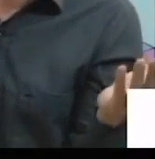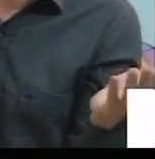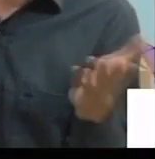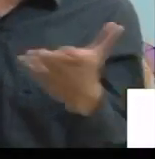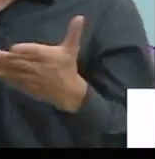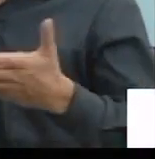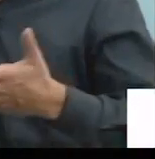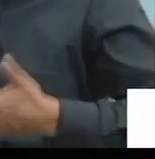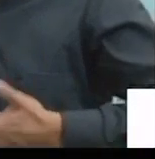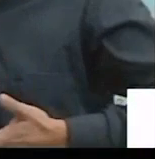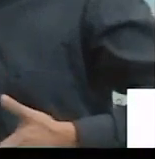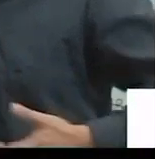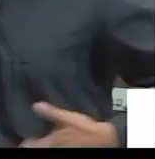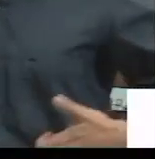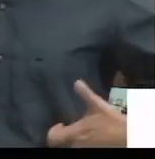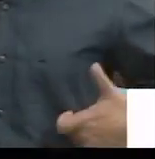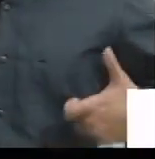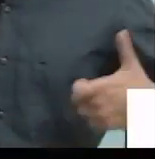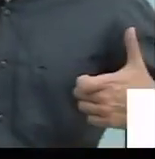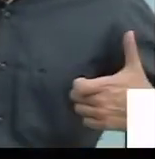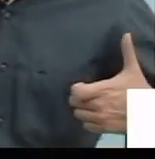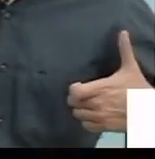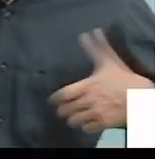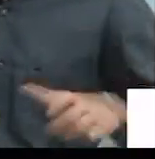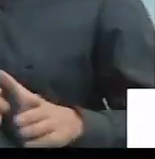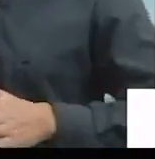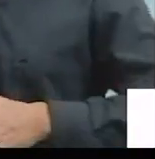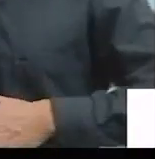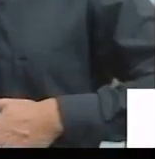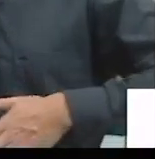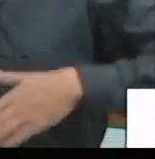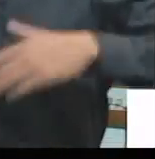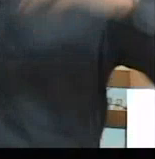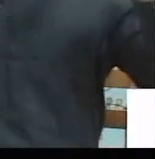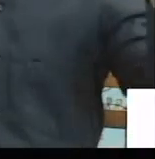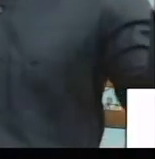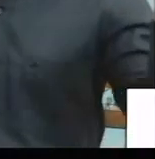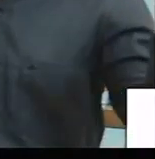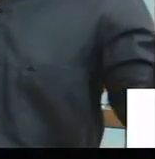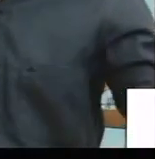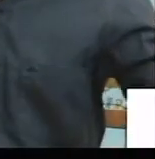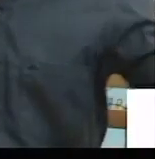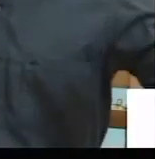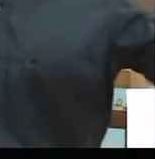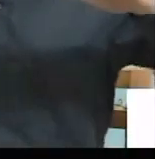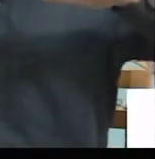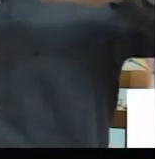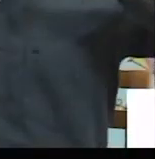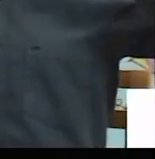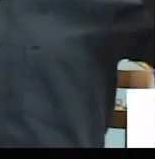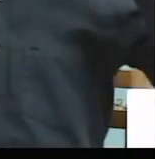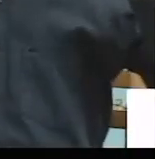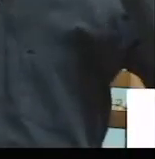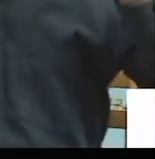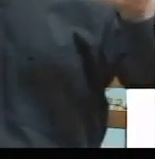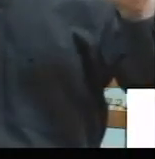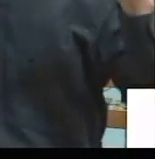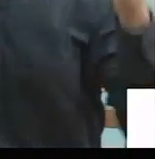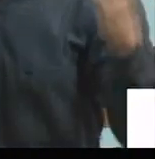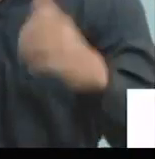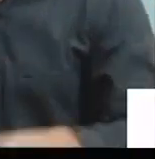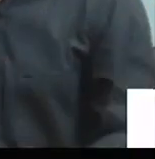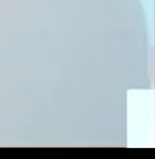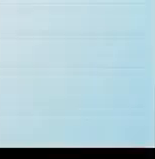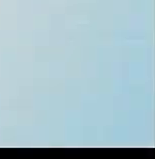Ahora es el momento de disfrutar una historia contada por el pollo. Debes estar pendiente de todos los